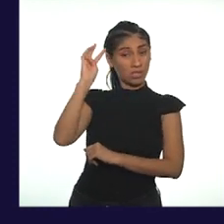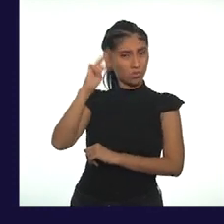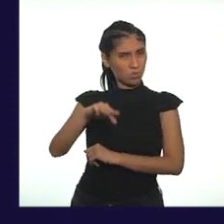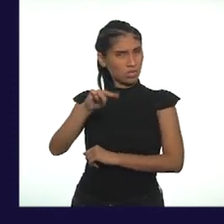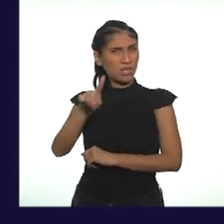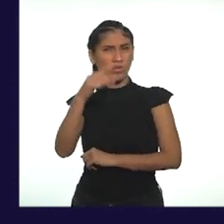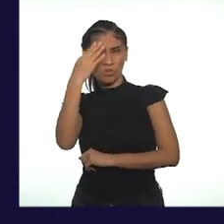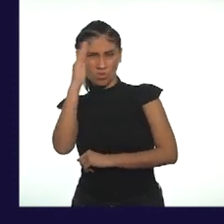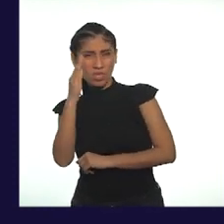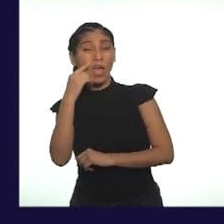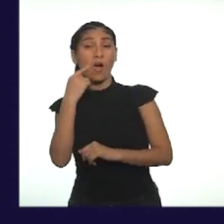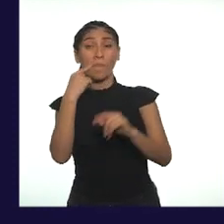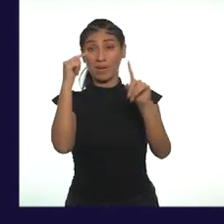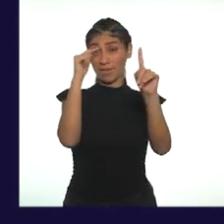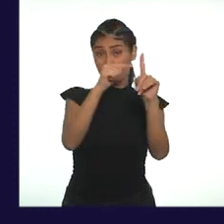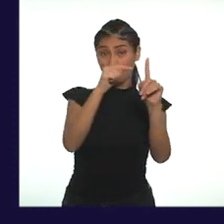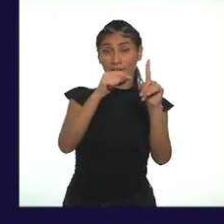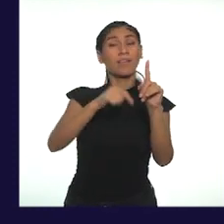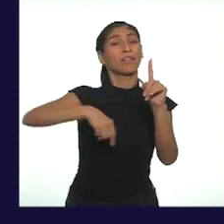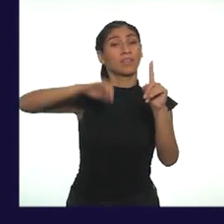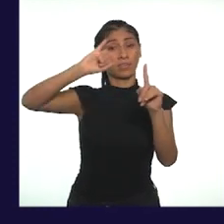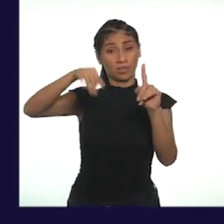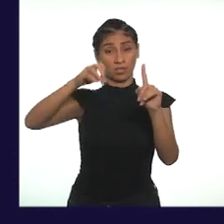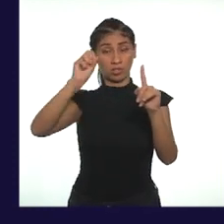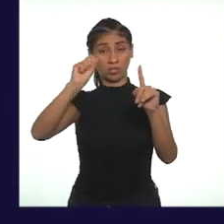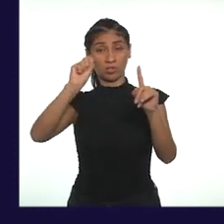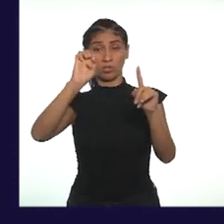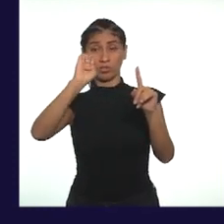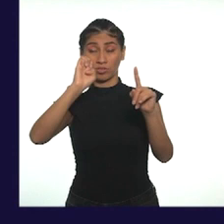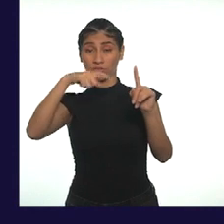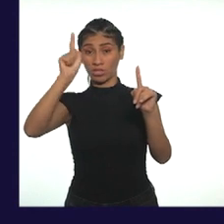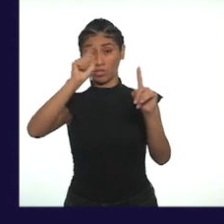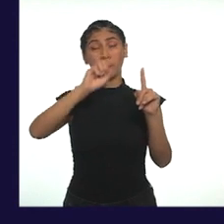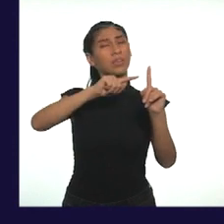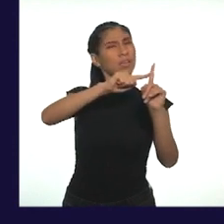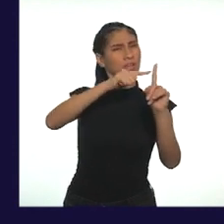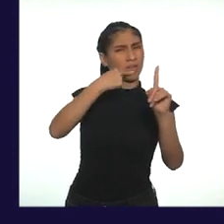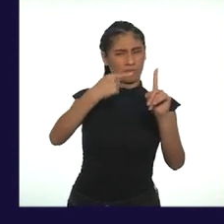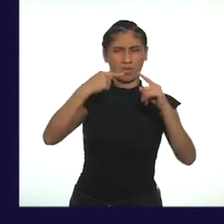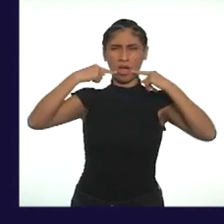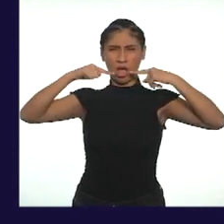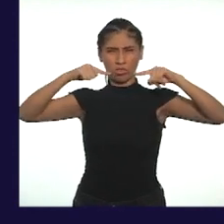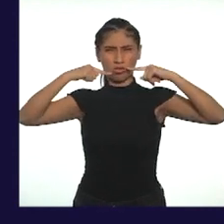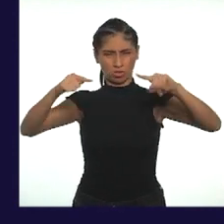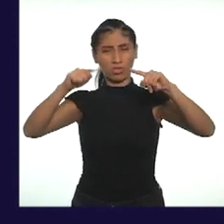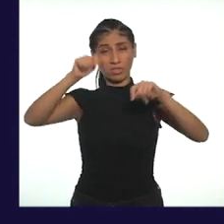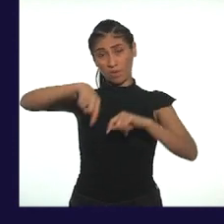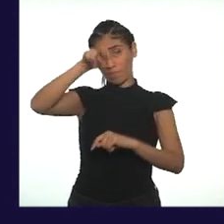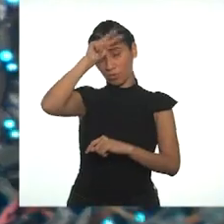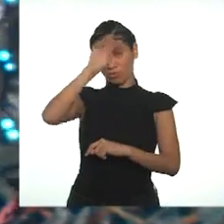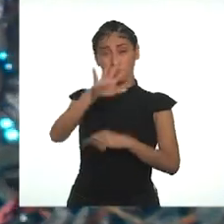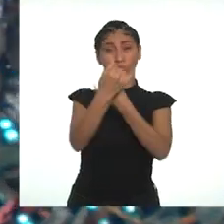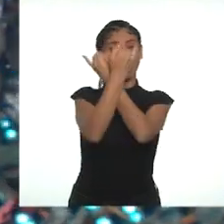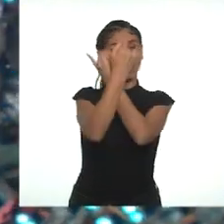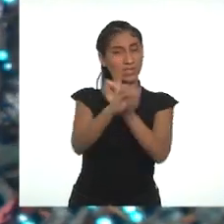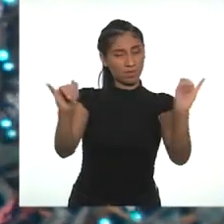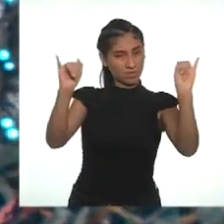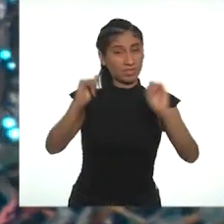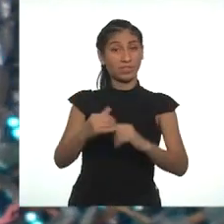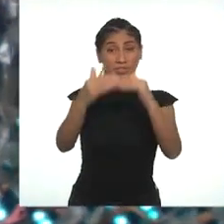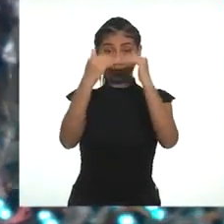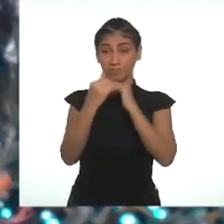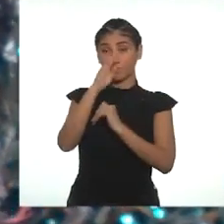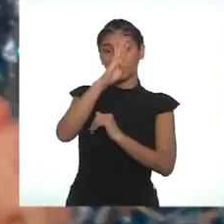ese día el general don José de San Martín declaró la independencia del Perú. El Bicentenario se refiere a la celebración de